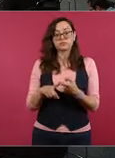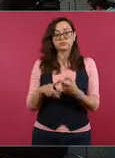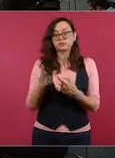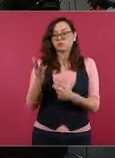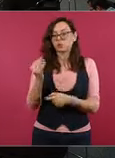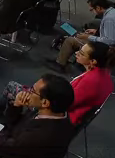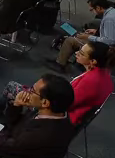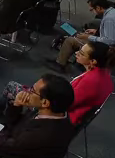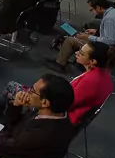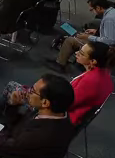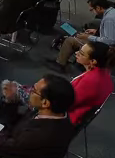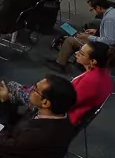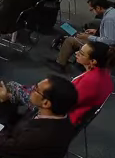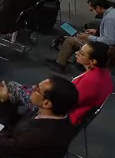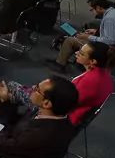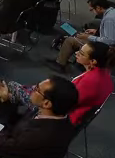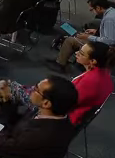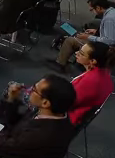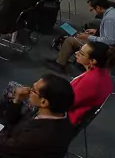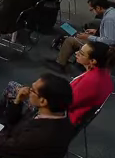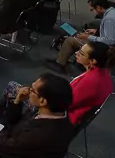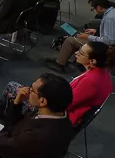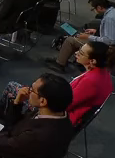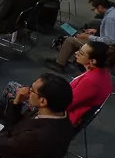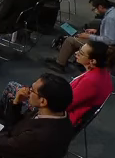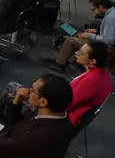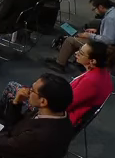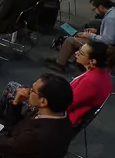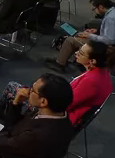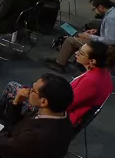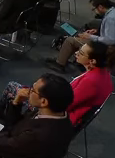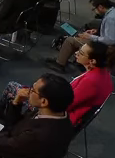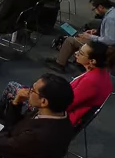9 pasos, luego